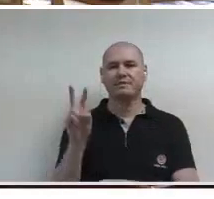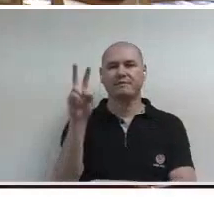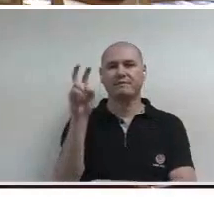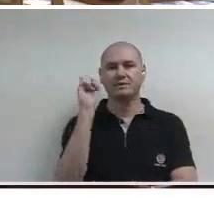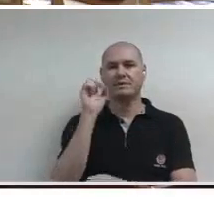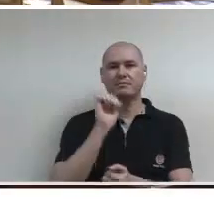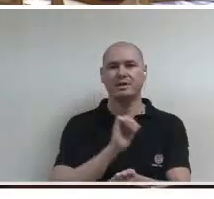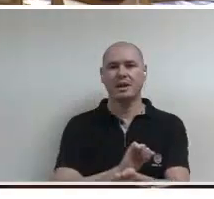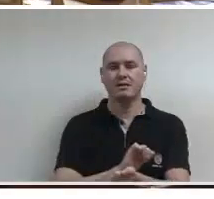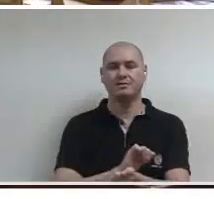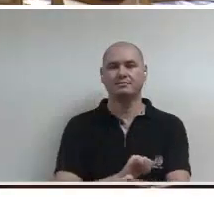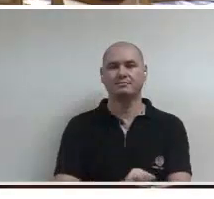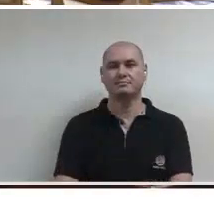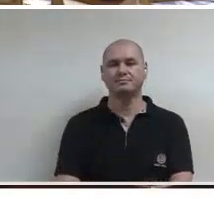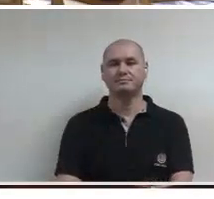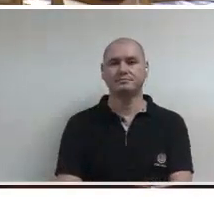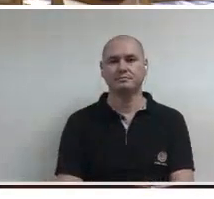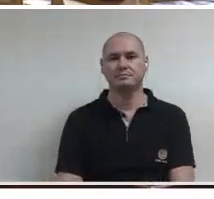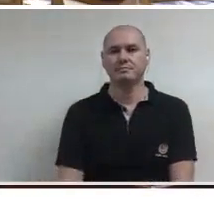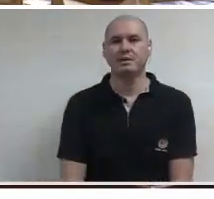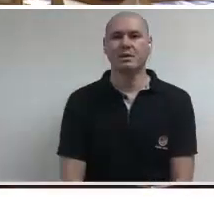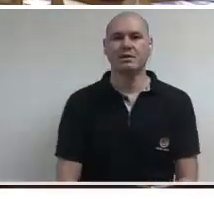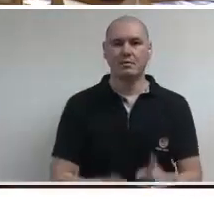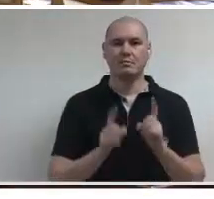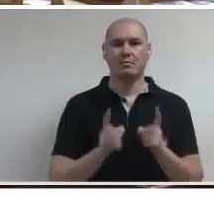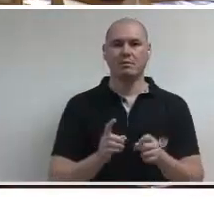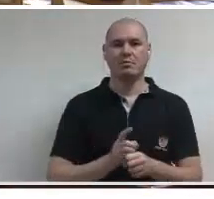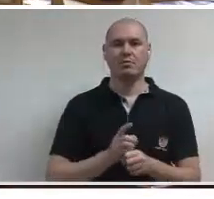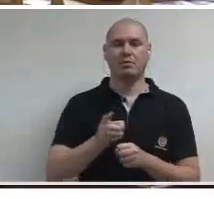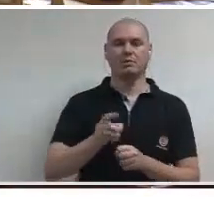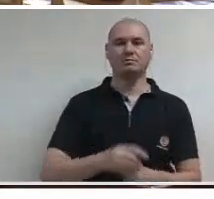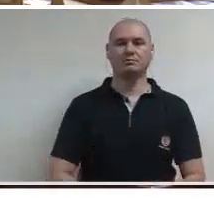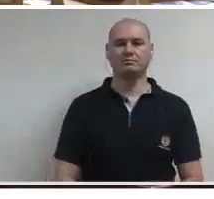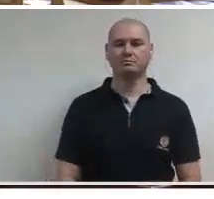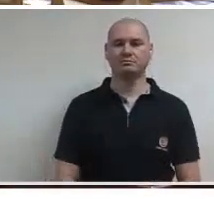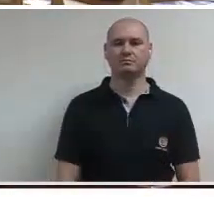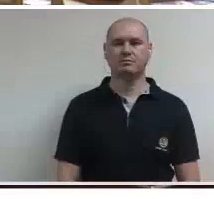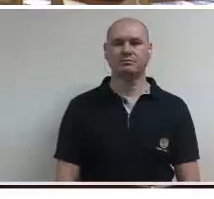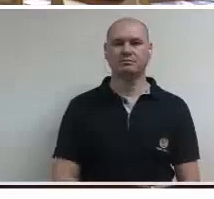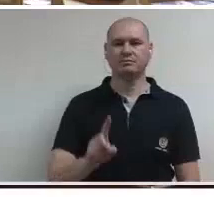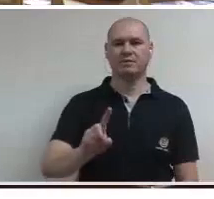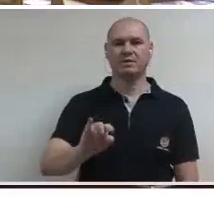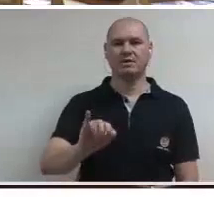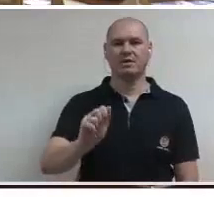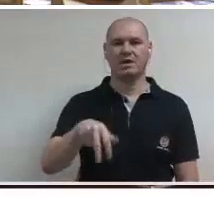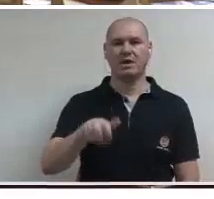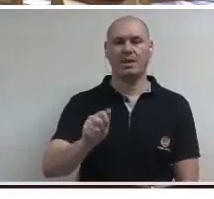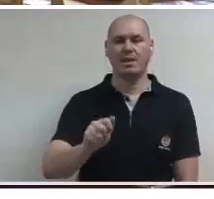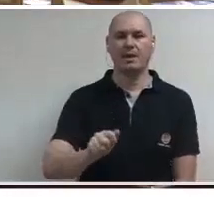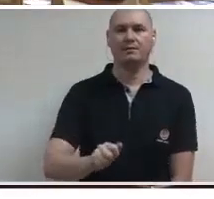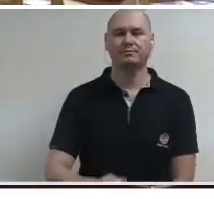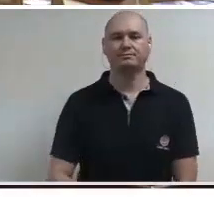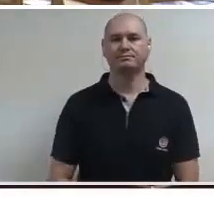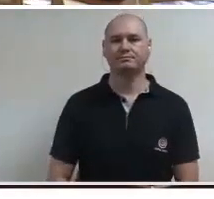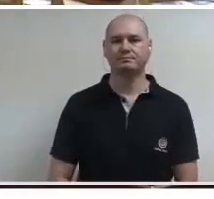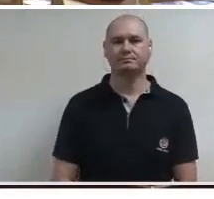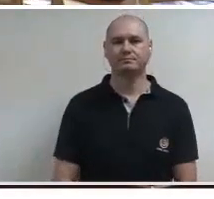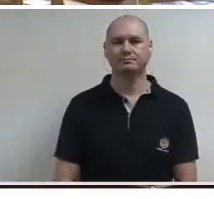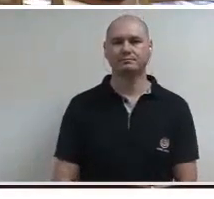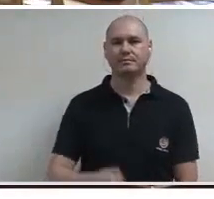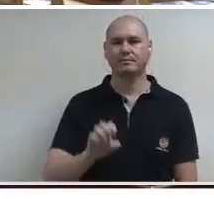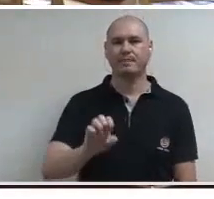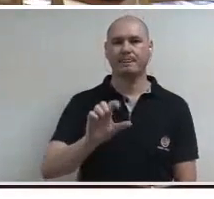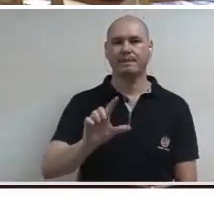Ambue, ate, agente fiscal penal. Abi, PAP, circunscripción Peguana, abogada. Diana Raquel Gómez